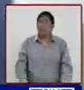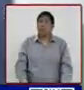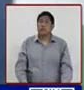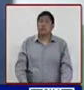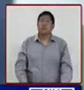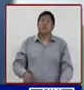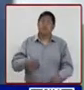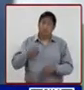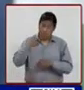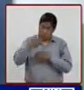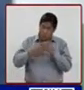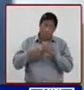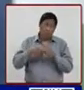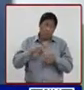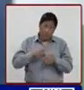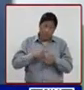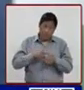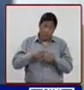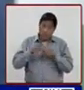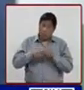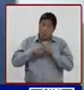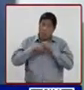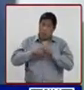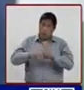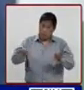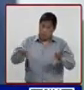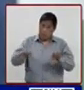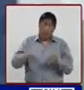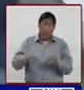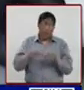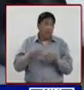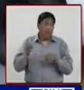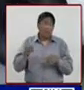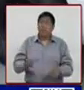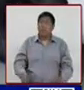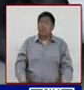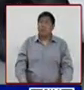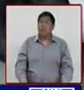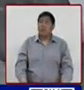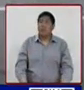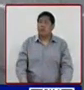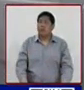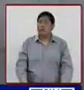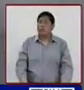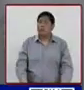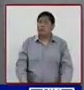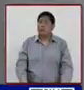En las próximas horas se está desplazando ya lo que conlleva la inteligencia y el...